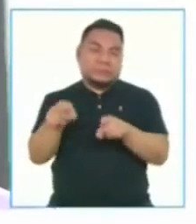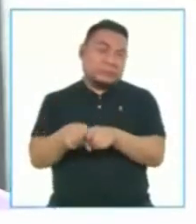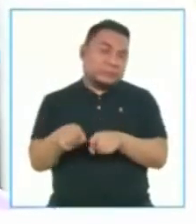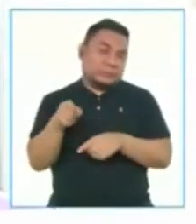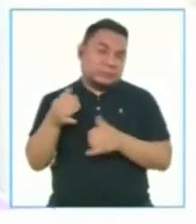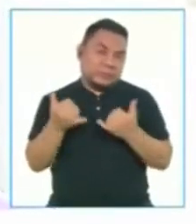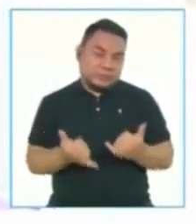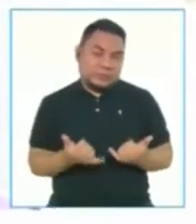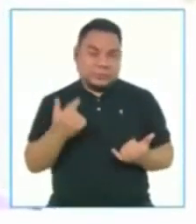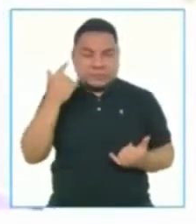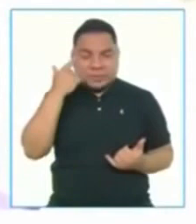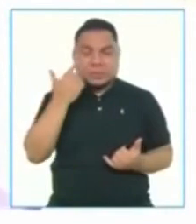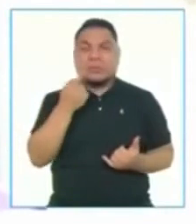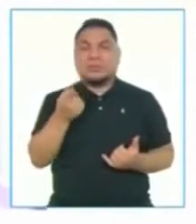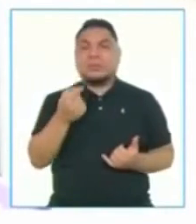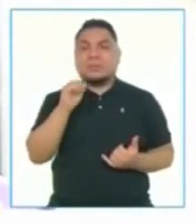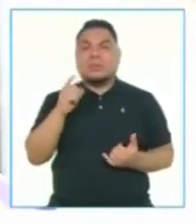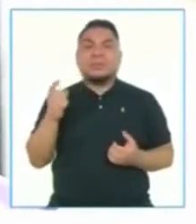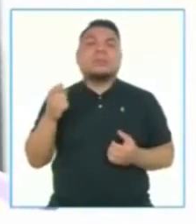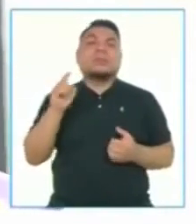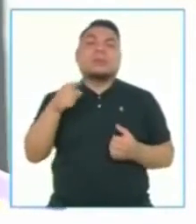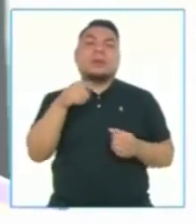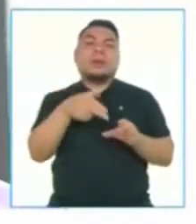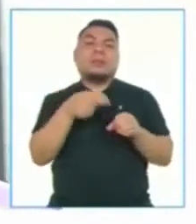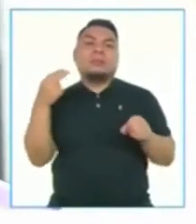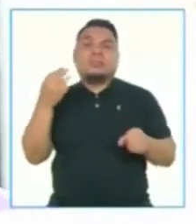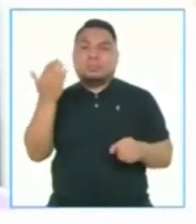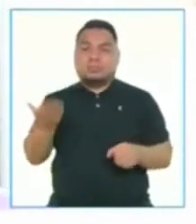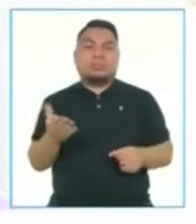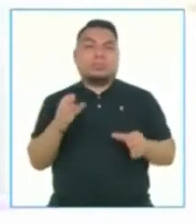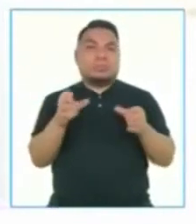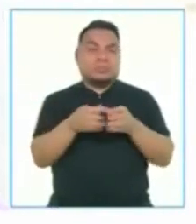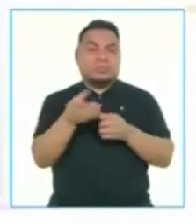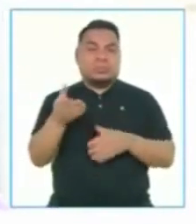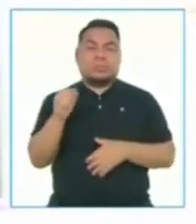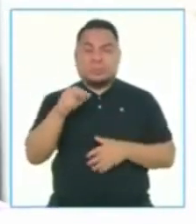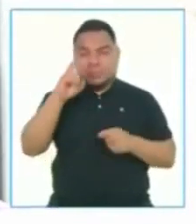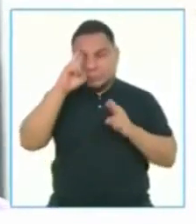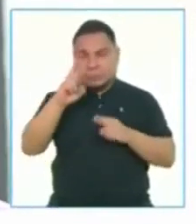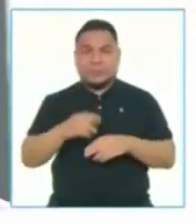conveniente hoy es justamente este apartamiento temporal de la bancada y se le respeta.